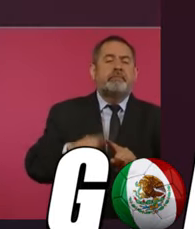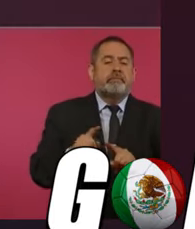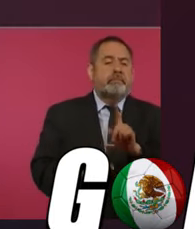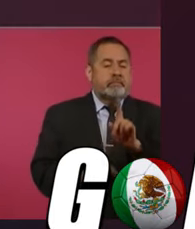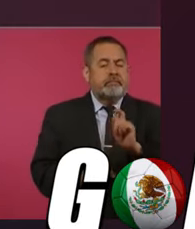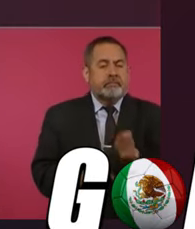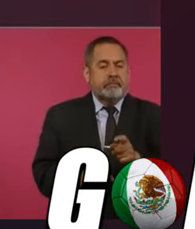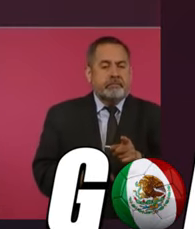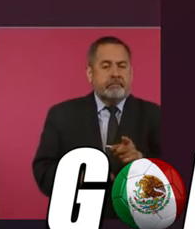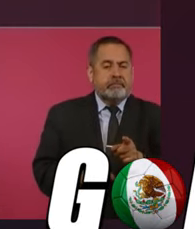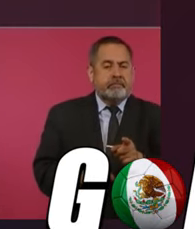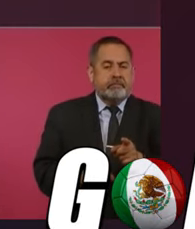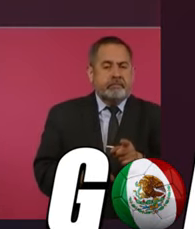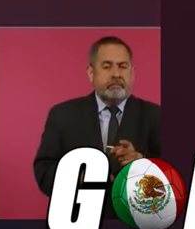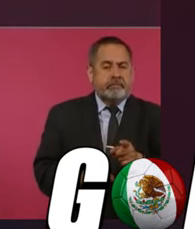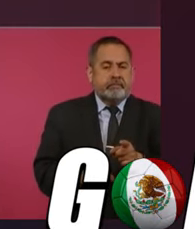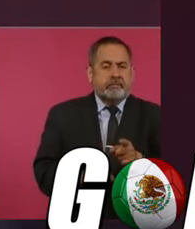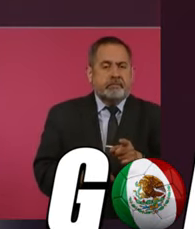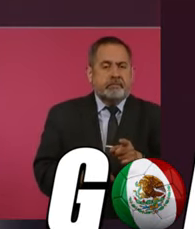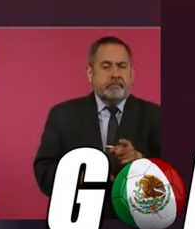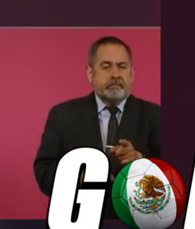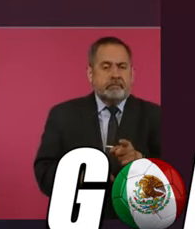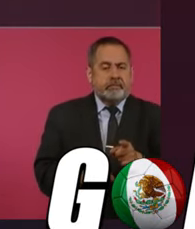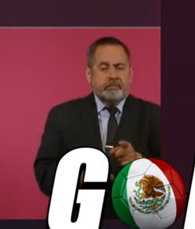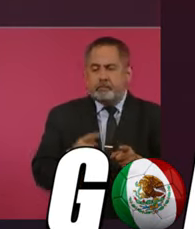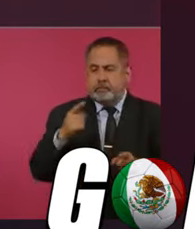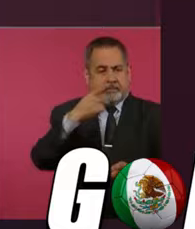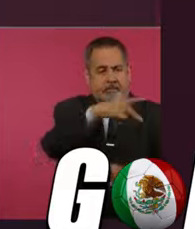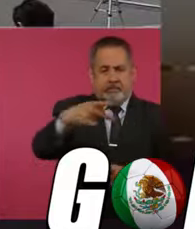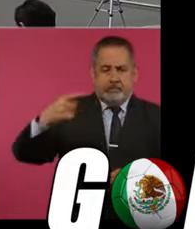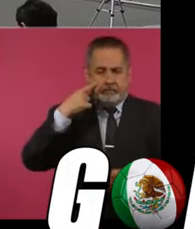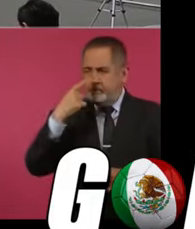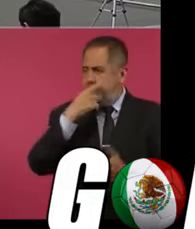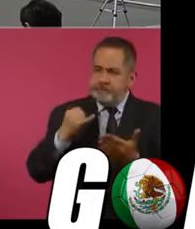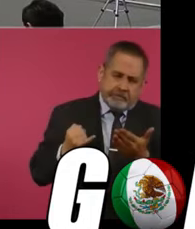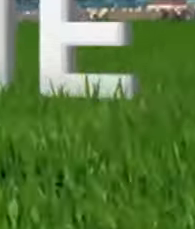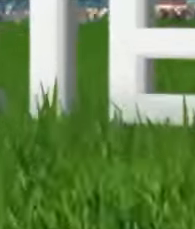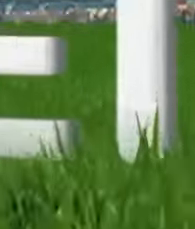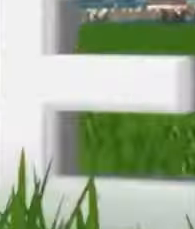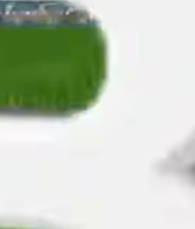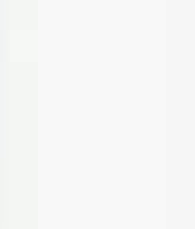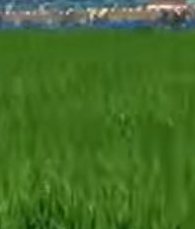CELAC conformar una comisión para velar por el estado de salud del ex vicepresidente ecuatoriano.